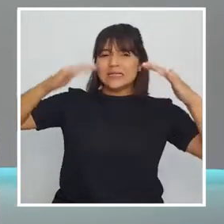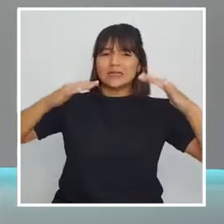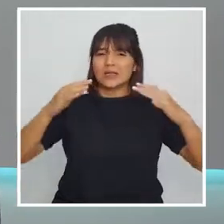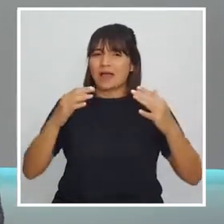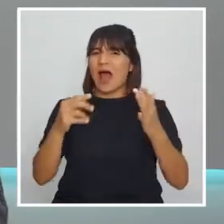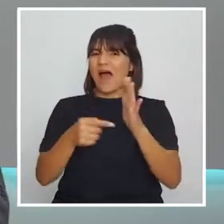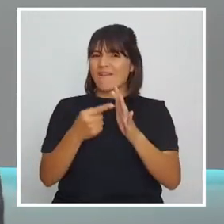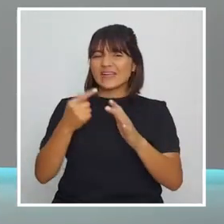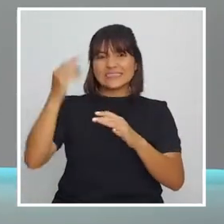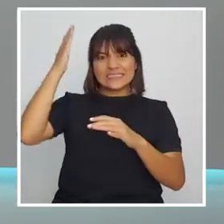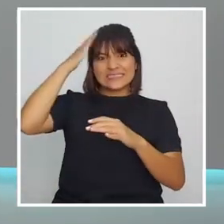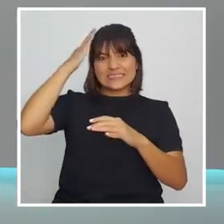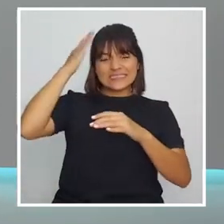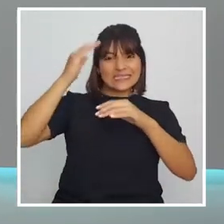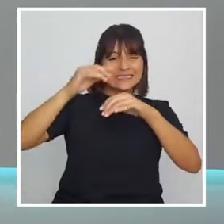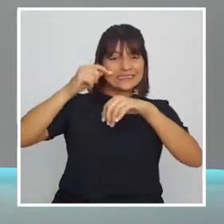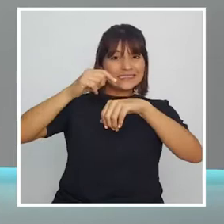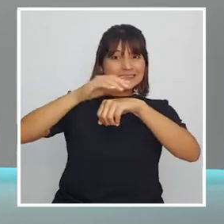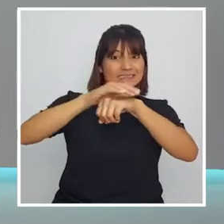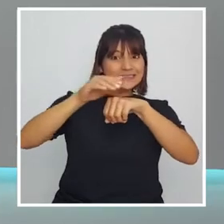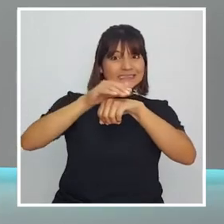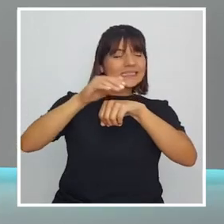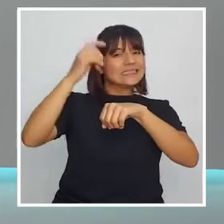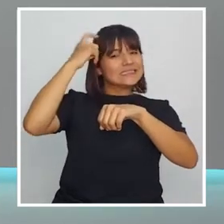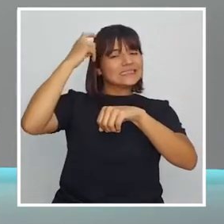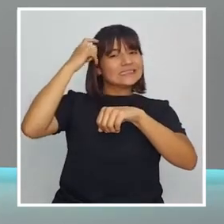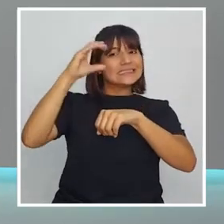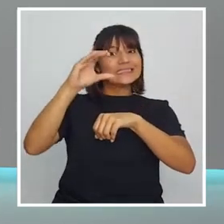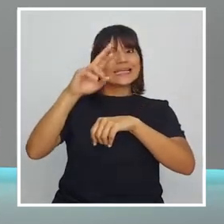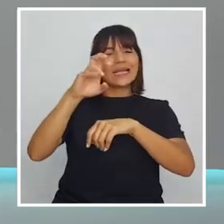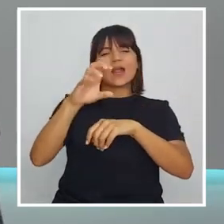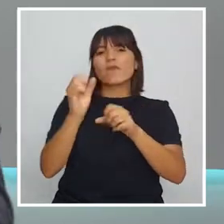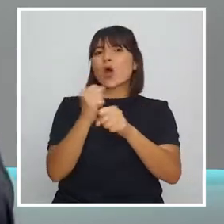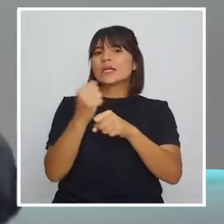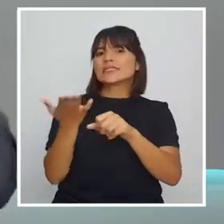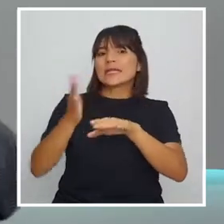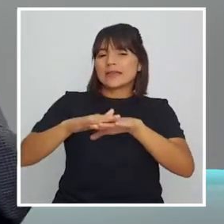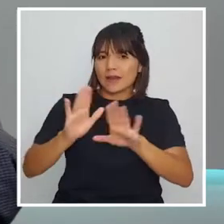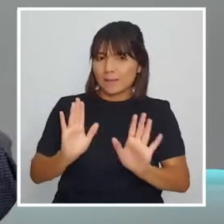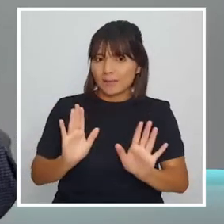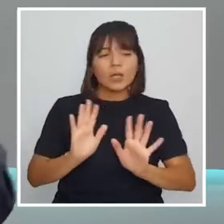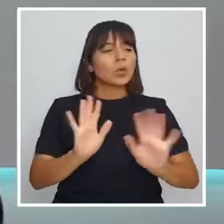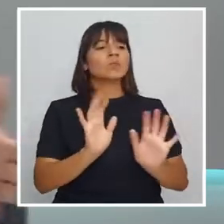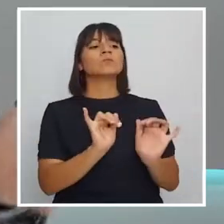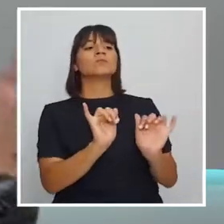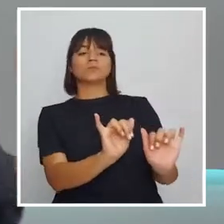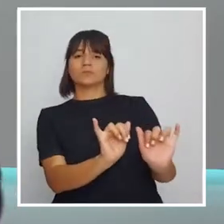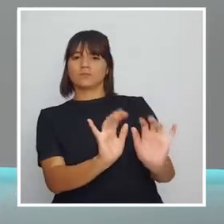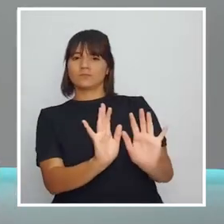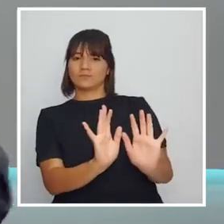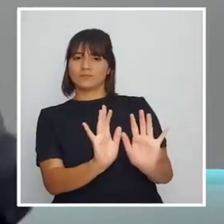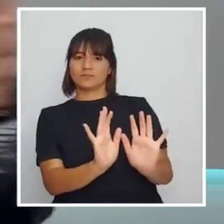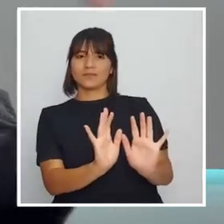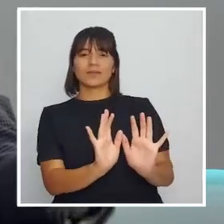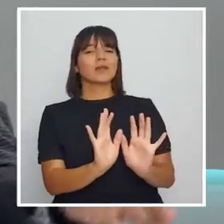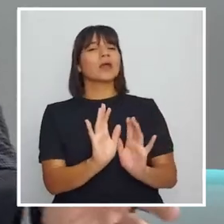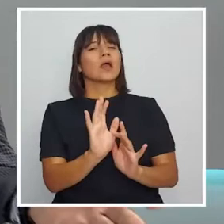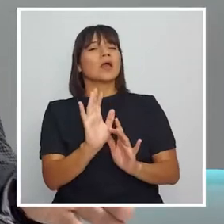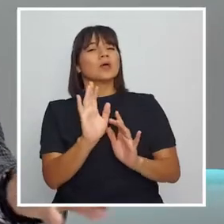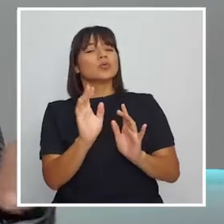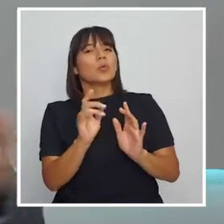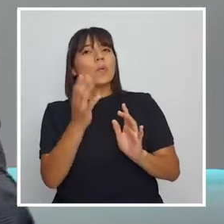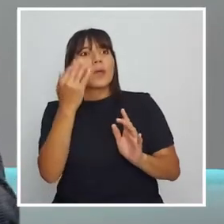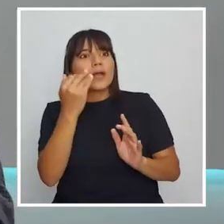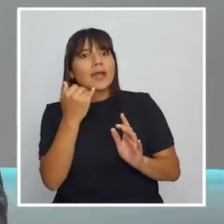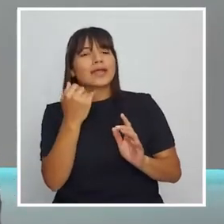¿verdad? Usted lo acaba de mencionar, ¿verdad? Apenas entra la platilla en la cuenta, siempre vemos nuestro salarito, esta vez no, lo vemos